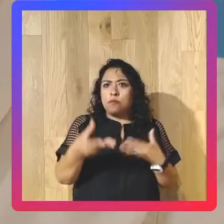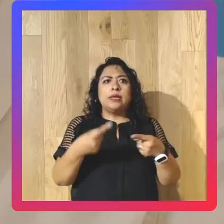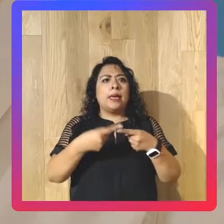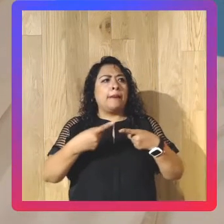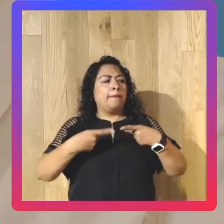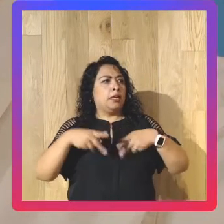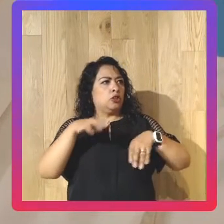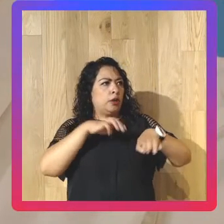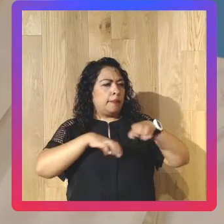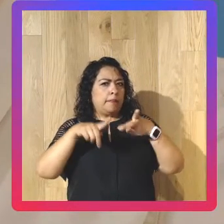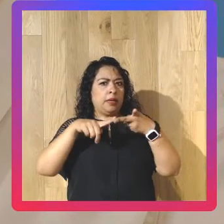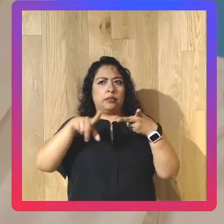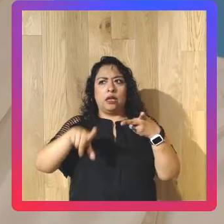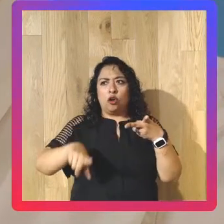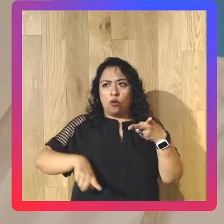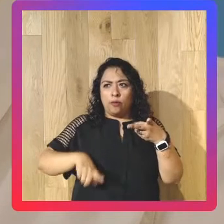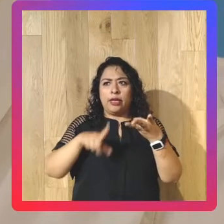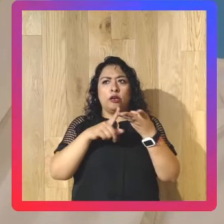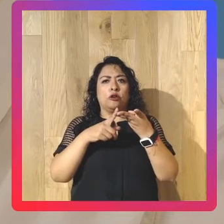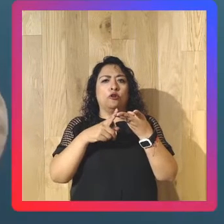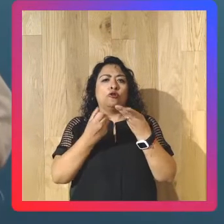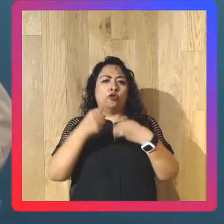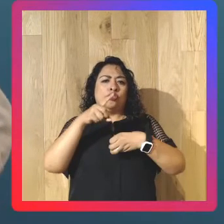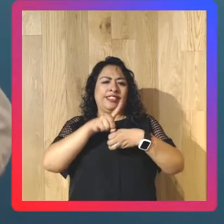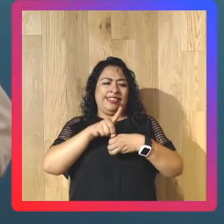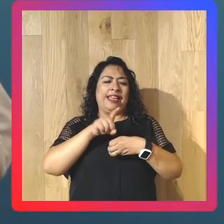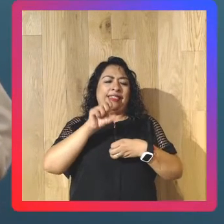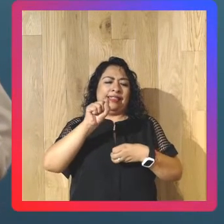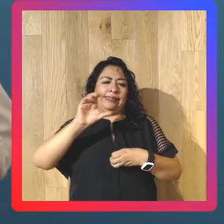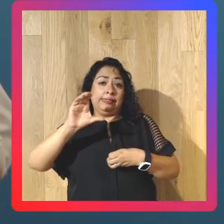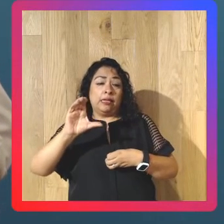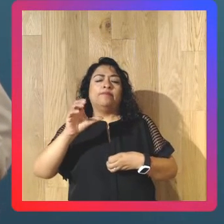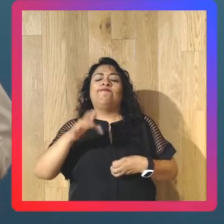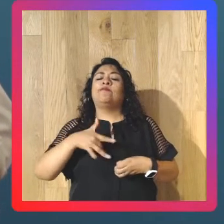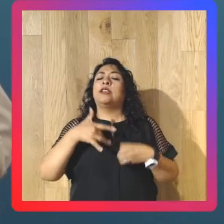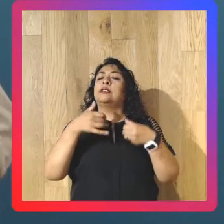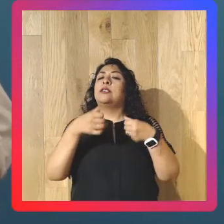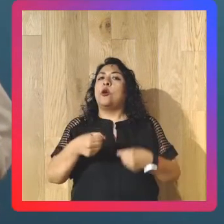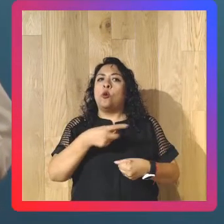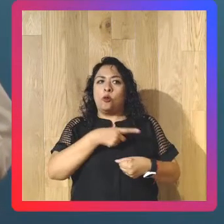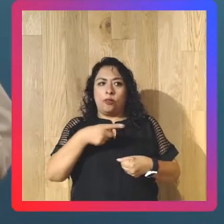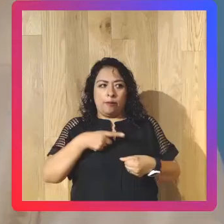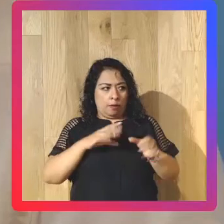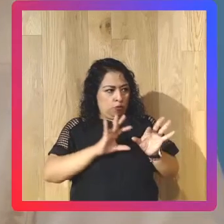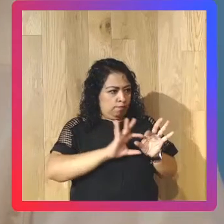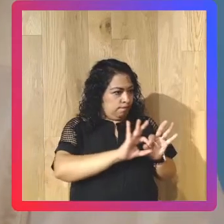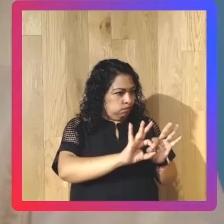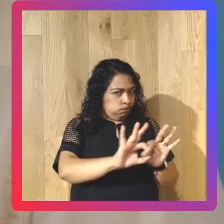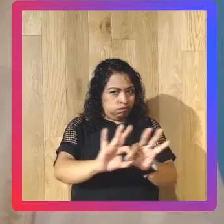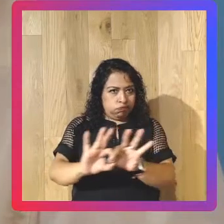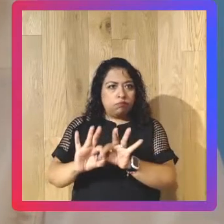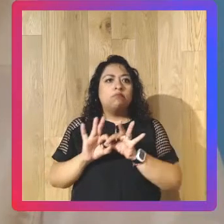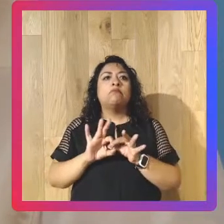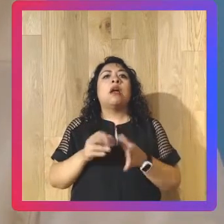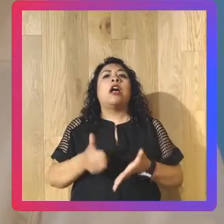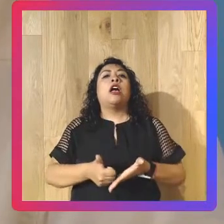empresarios, gobierno y sociedad civil. Estamos convencidos que necesitamos generar alianzas que nos ayuden a